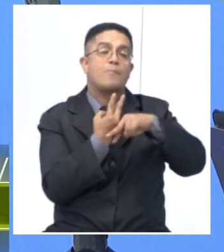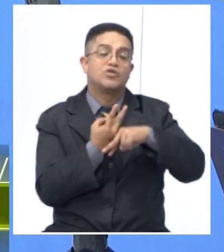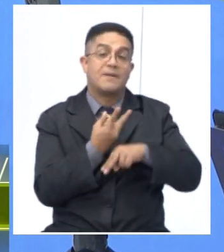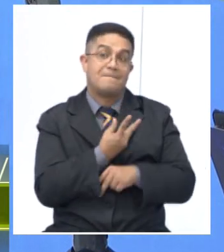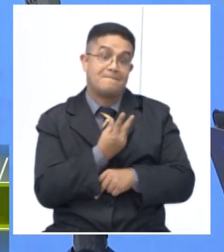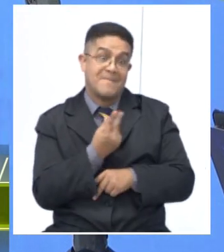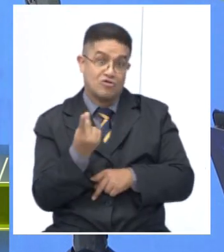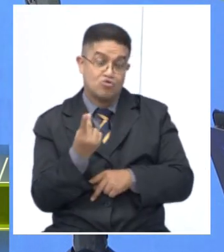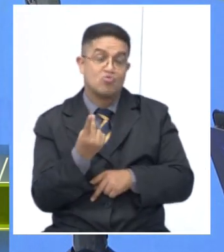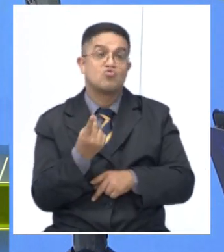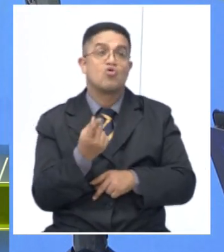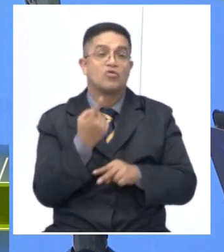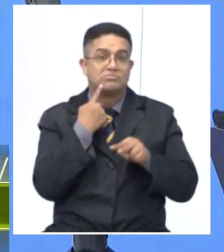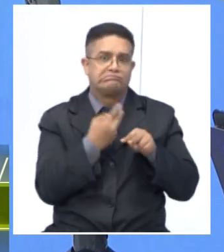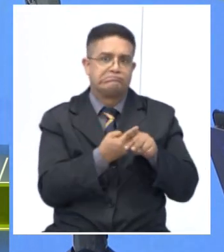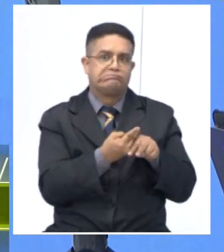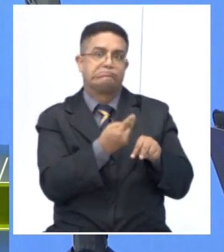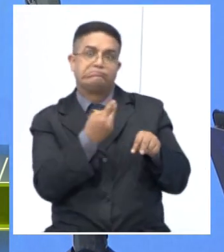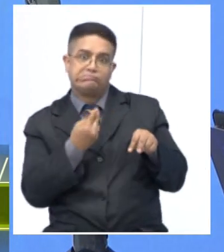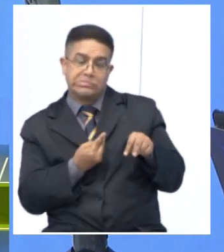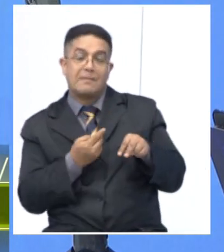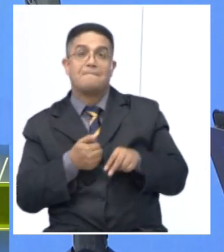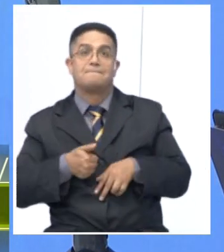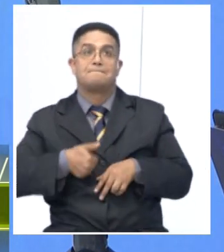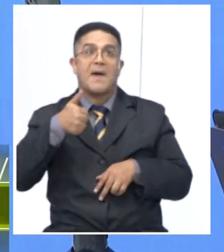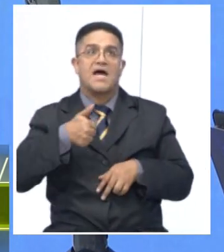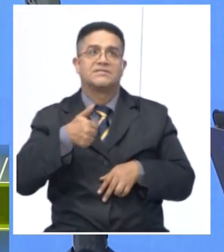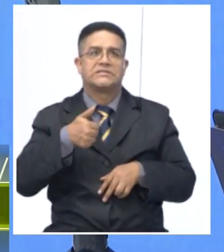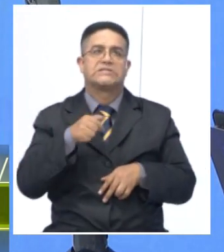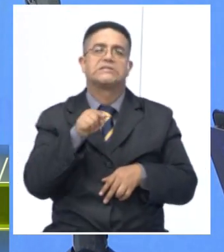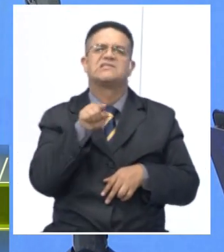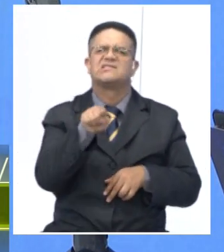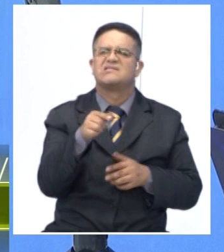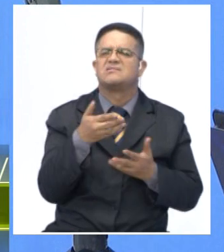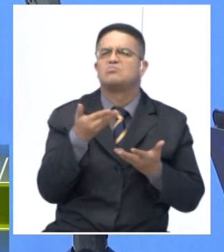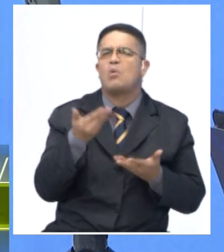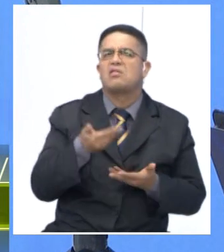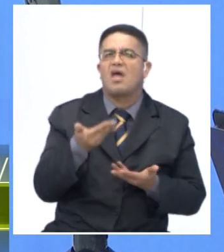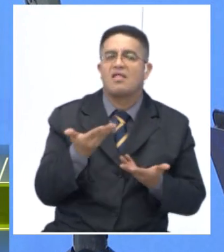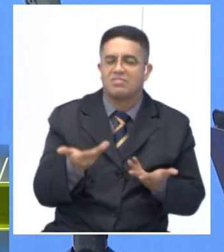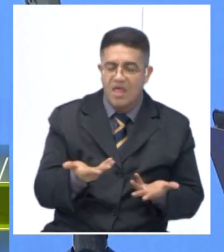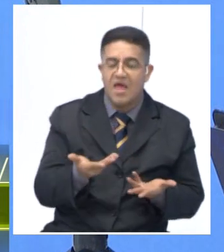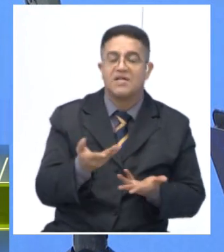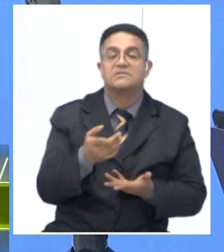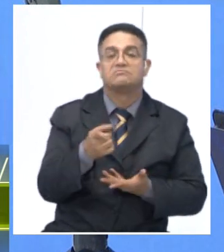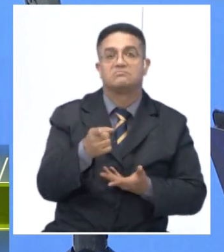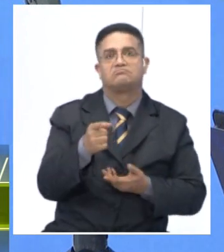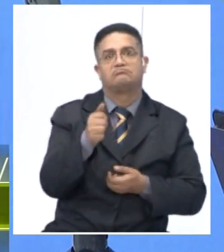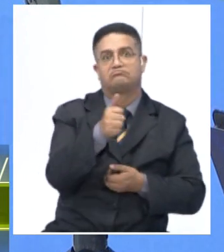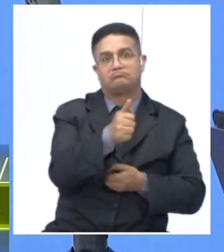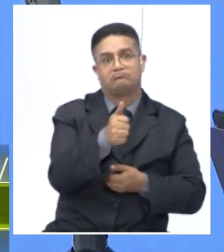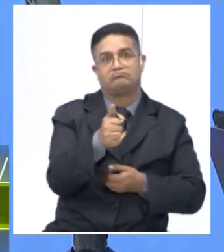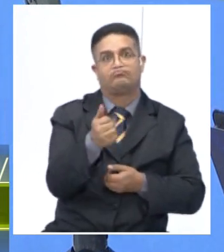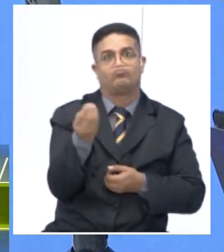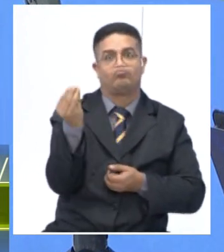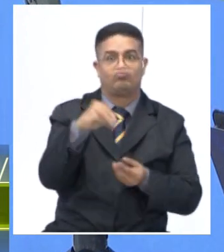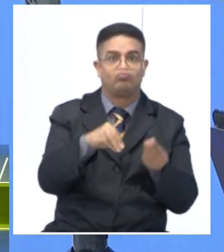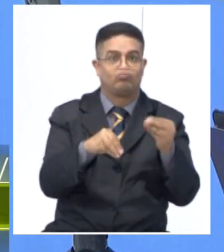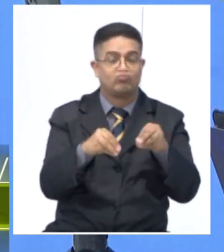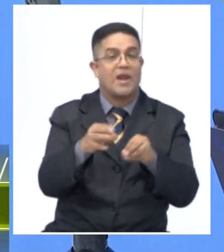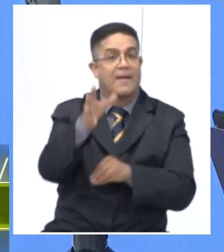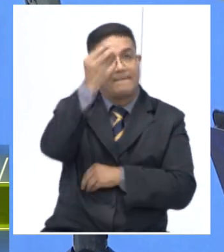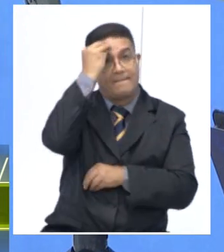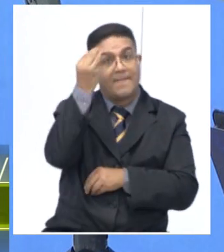un cromosoma, como dice, un cromosoma más. Sí. ¿Qué es lo importante? Que cada vez vamos conociendo más acerca de esta trisonomía y